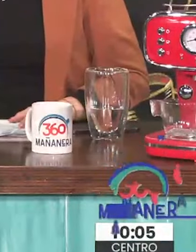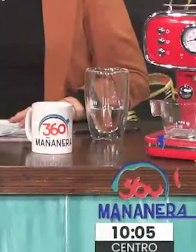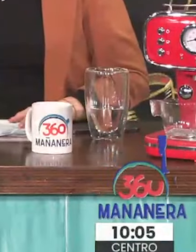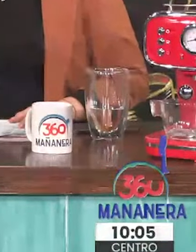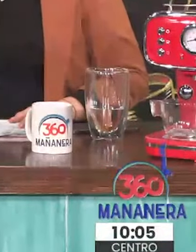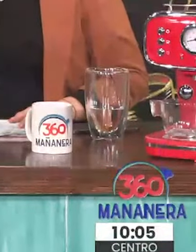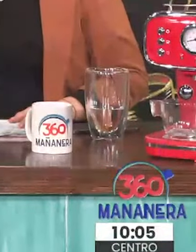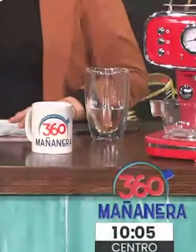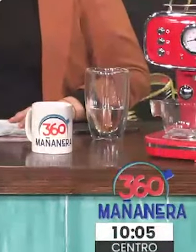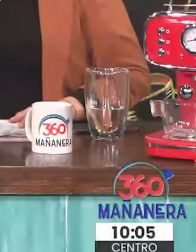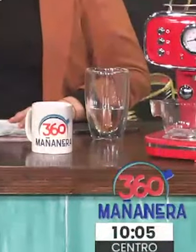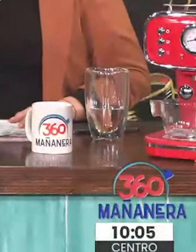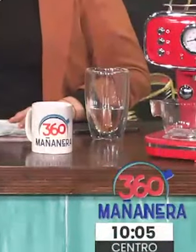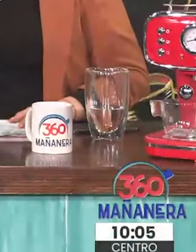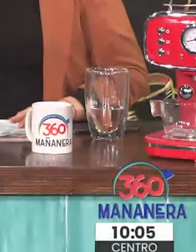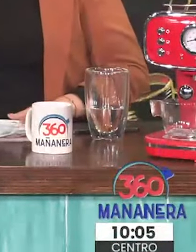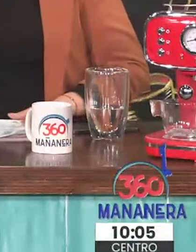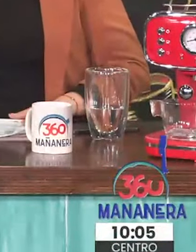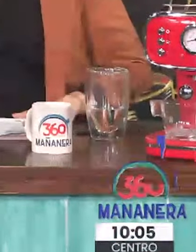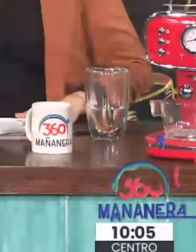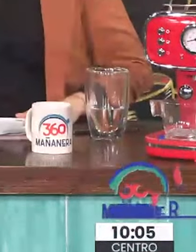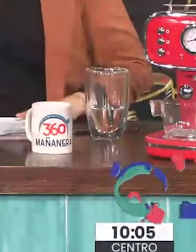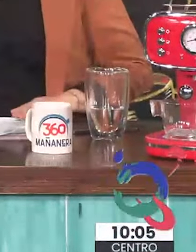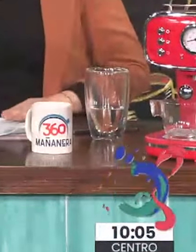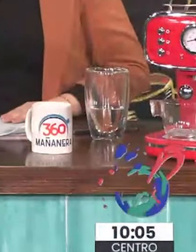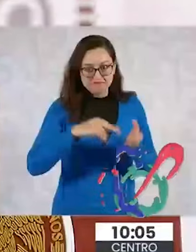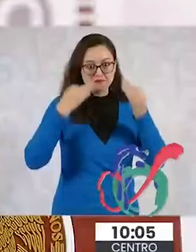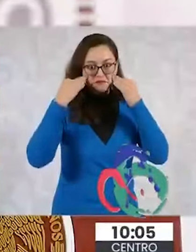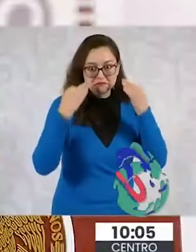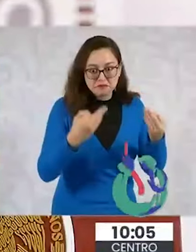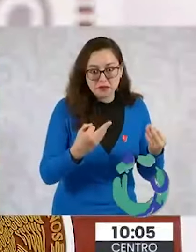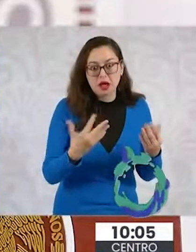Luna fue condenado con pruebas así lo